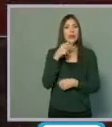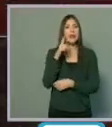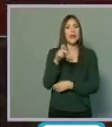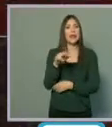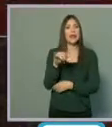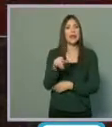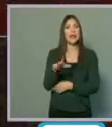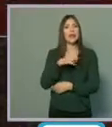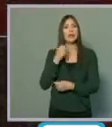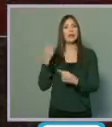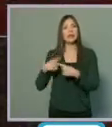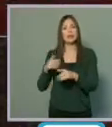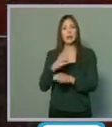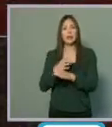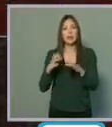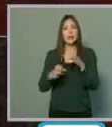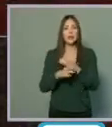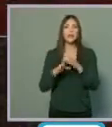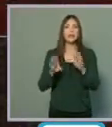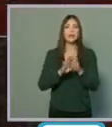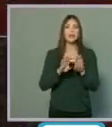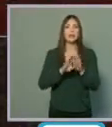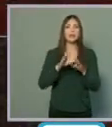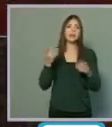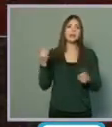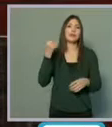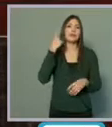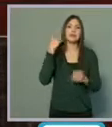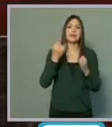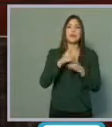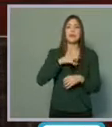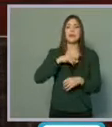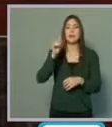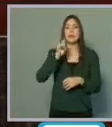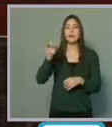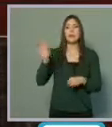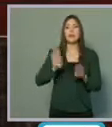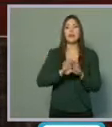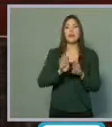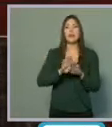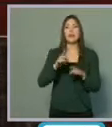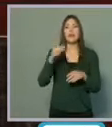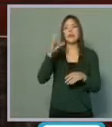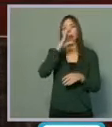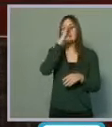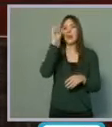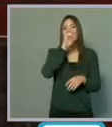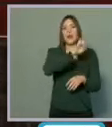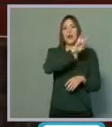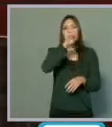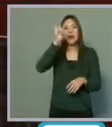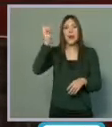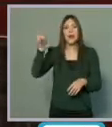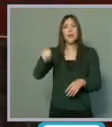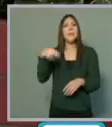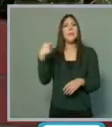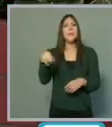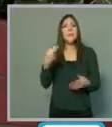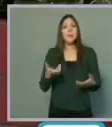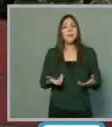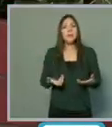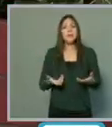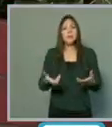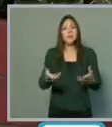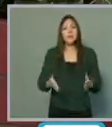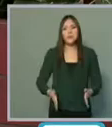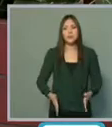que están allá, las famosas galerías que tienen, galerías GUM, que se llama allá. ¿Cómo se llama la calle